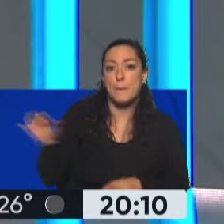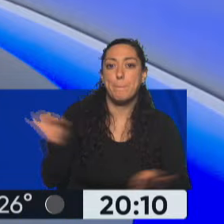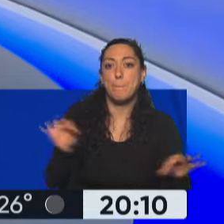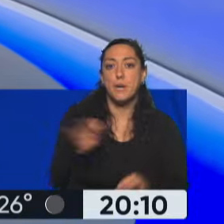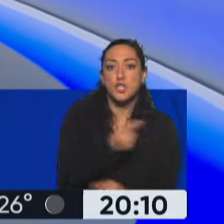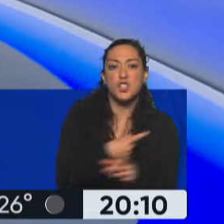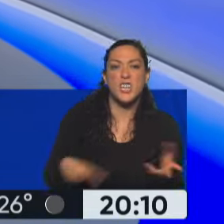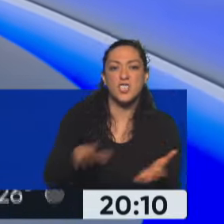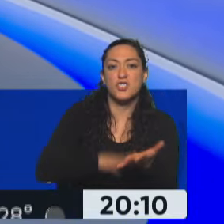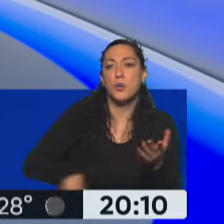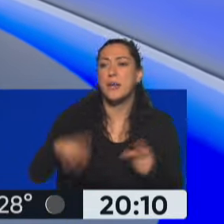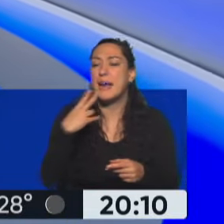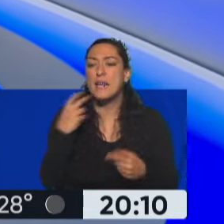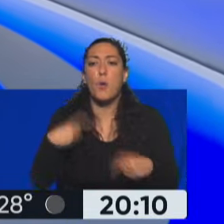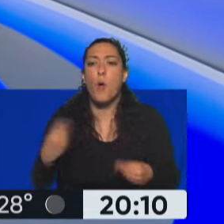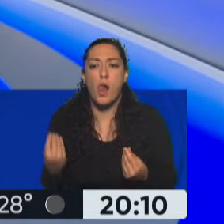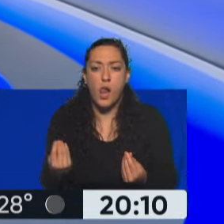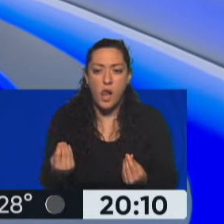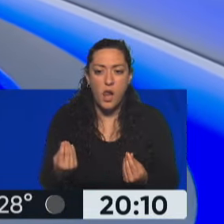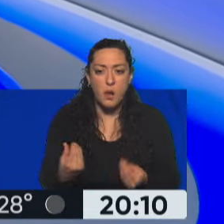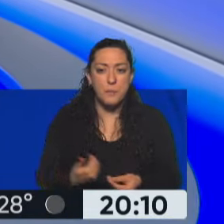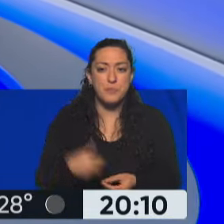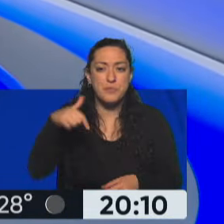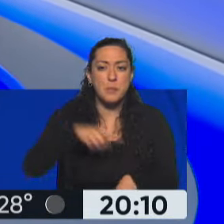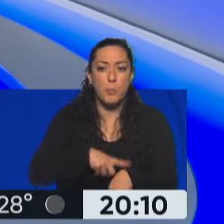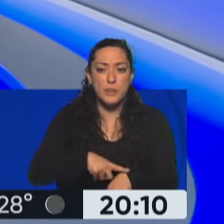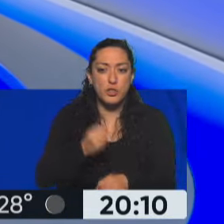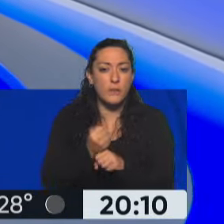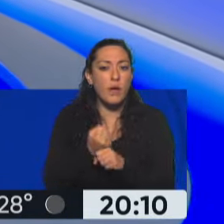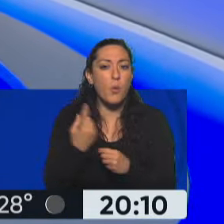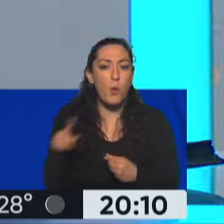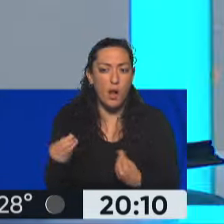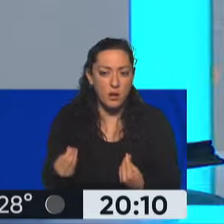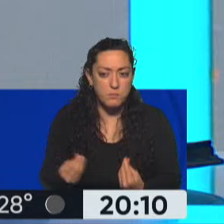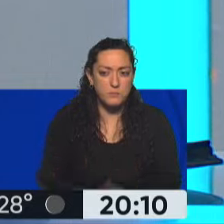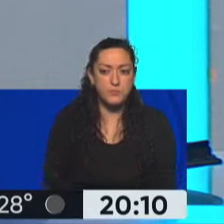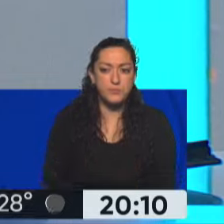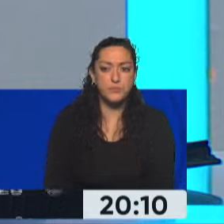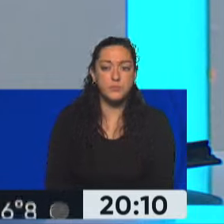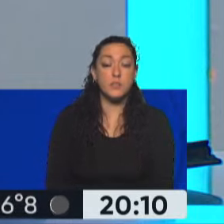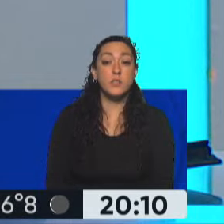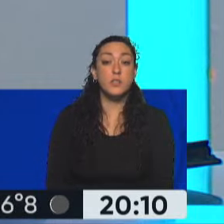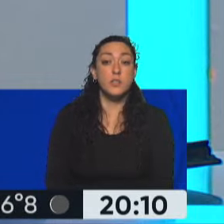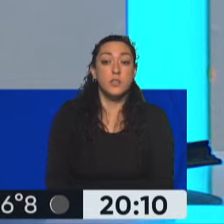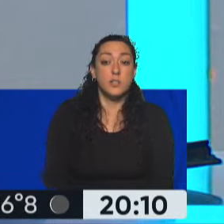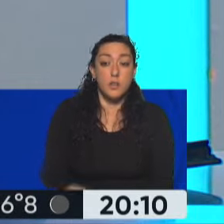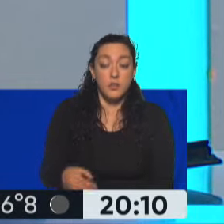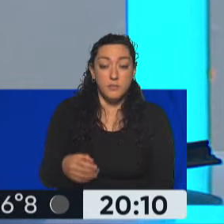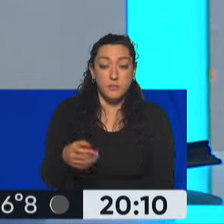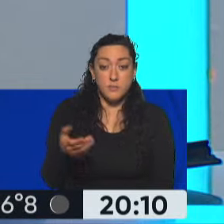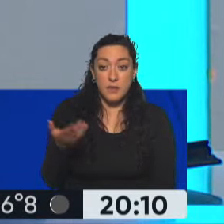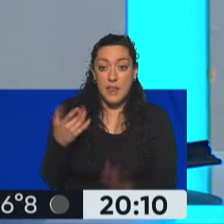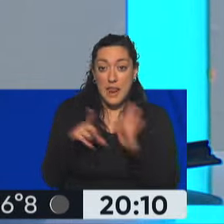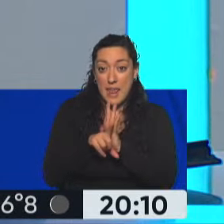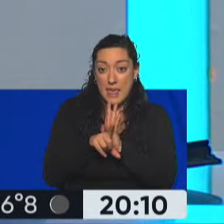urgen en materia energética en este momento En cuáles se está trabajando bueno e creo que la base que se sentó a partir de la